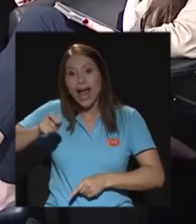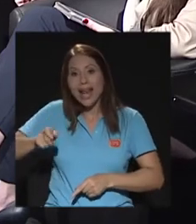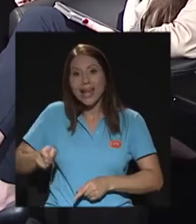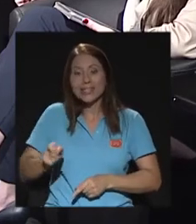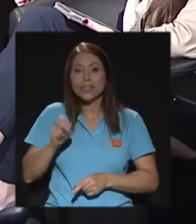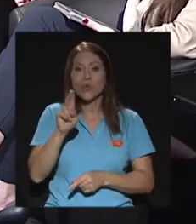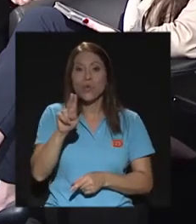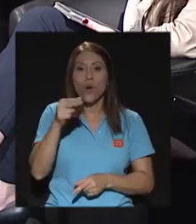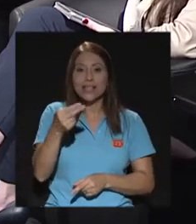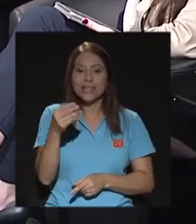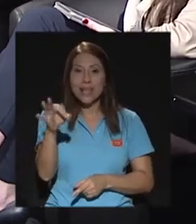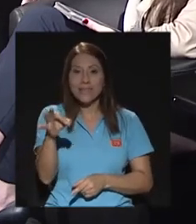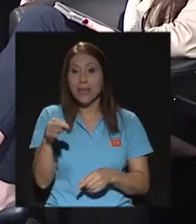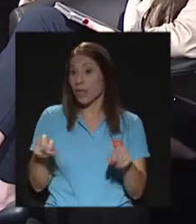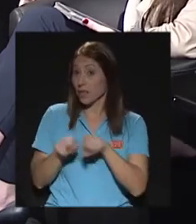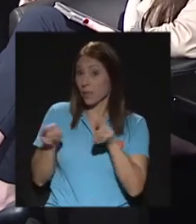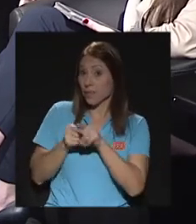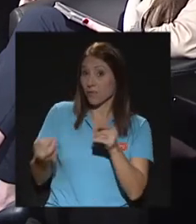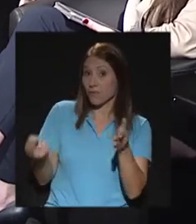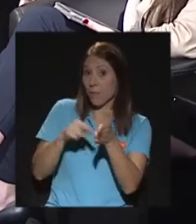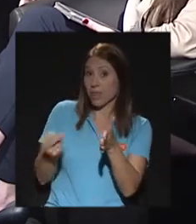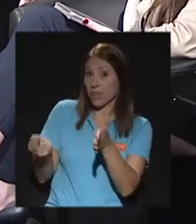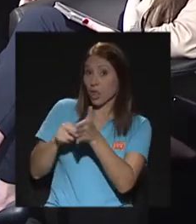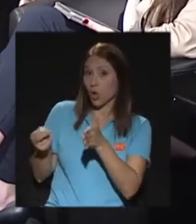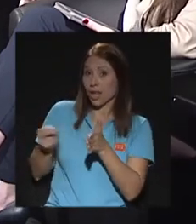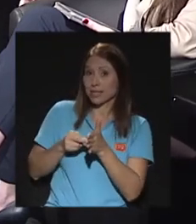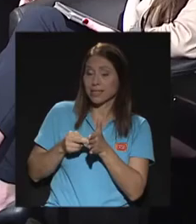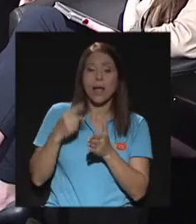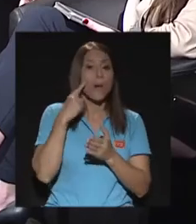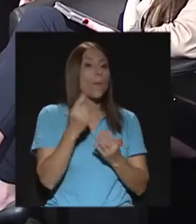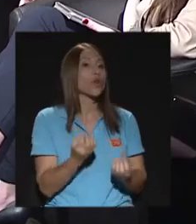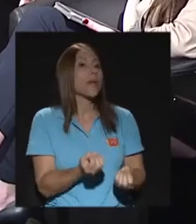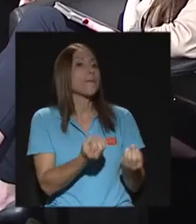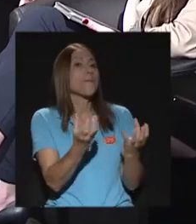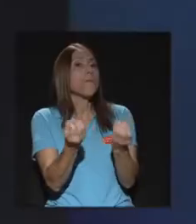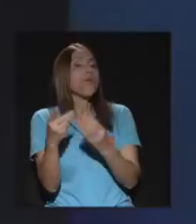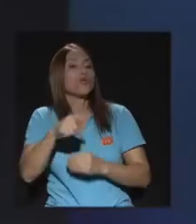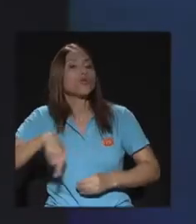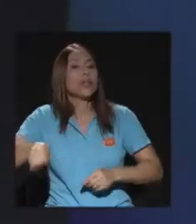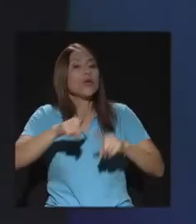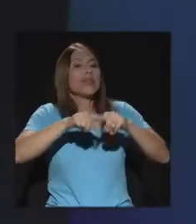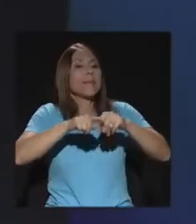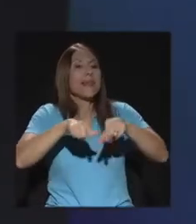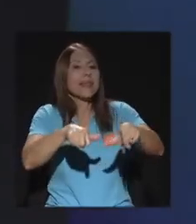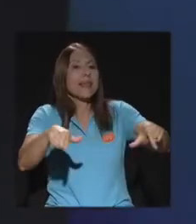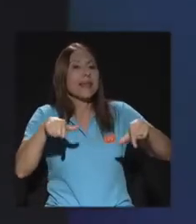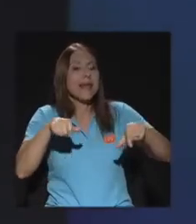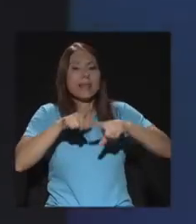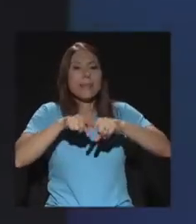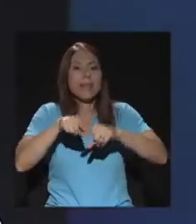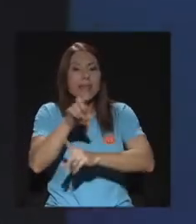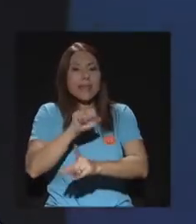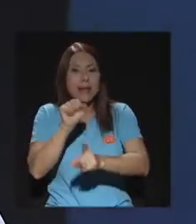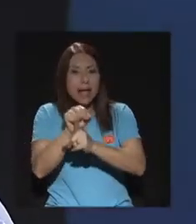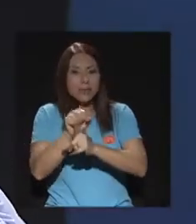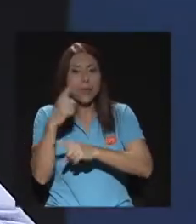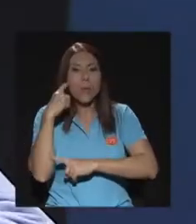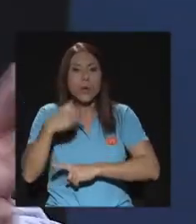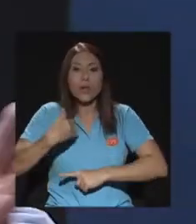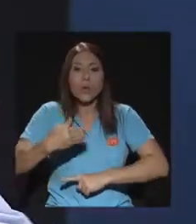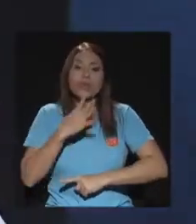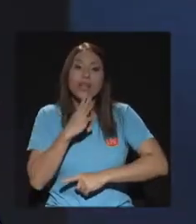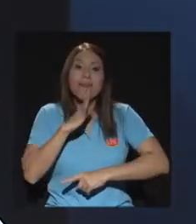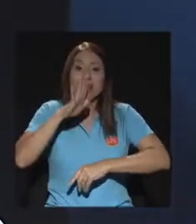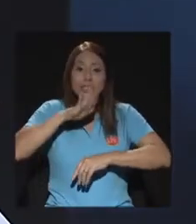porque muchos... ¿Y las repetidoras? Muchos, depende de la región y depende del caso, porque cuando se habla de